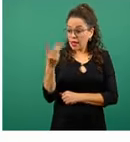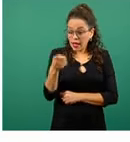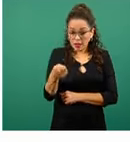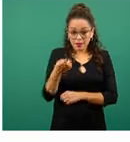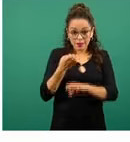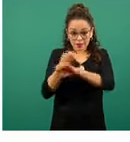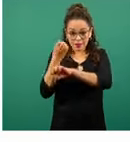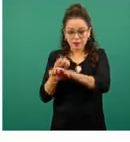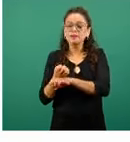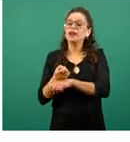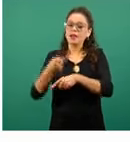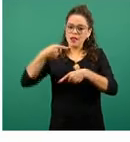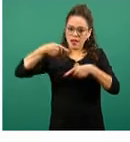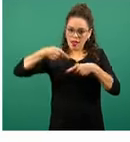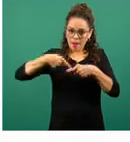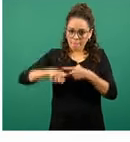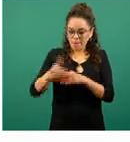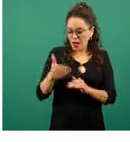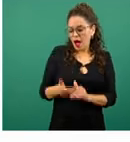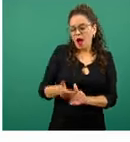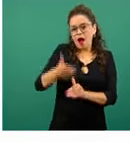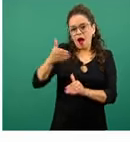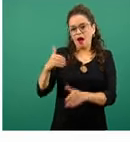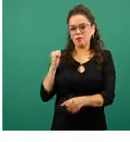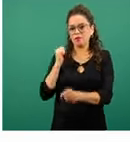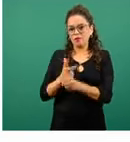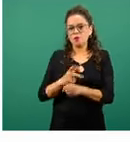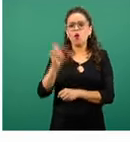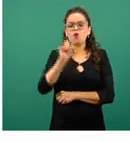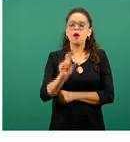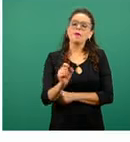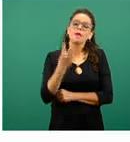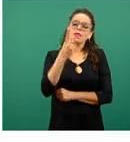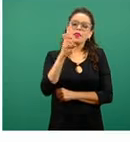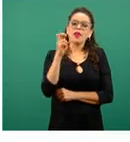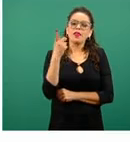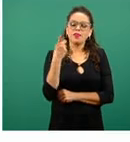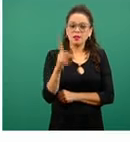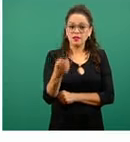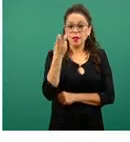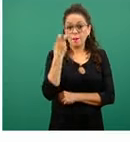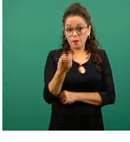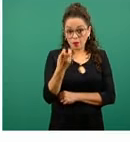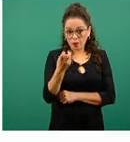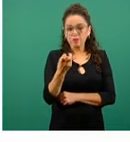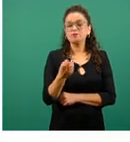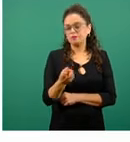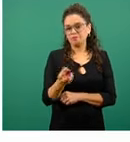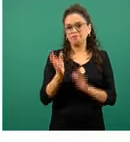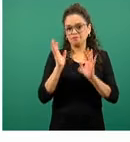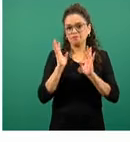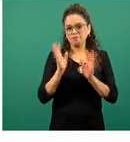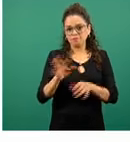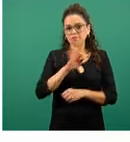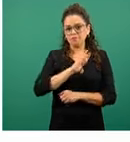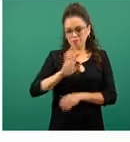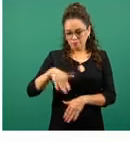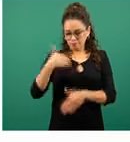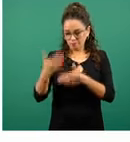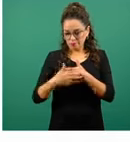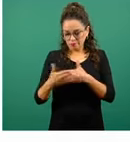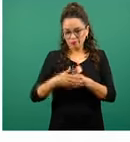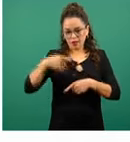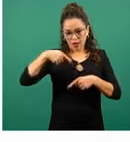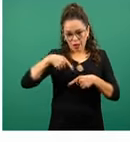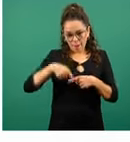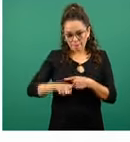manera temprana desde el 24 de diciembre y entonces por eso tienen ya la oportunidad de estar aplicando y